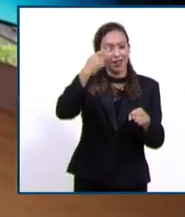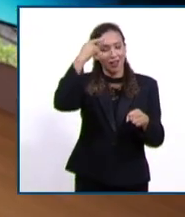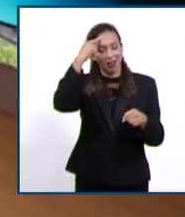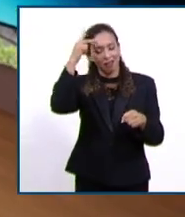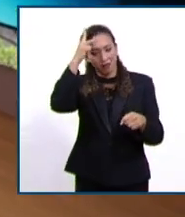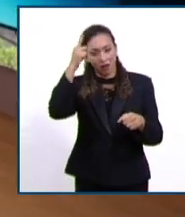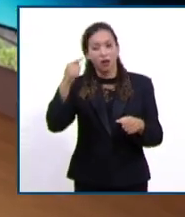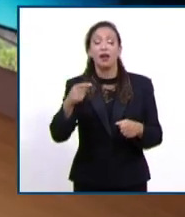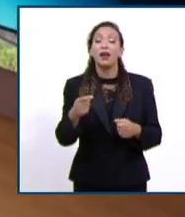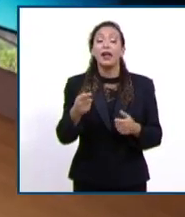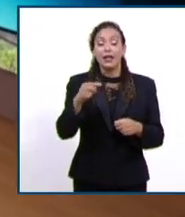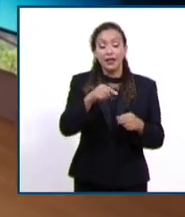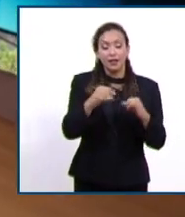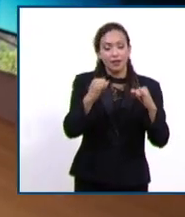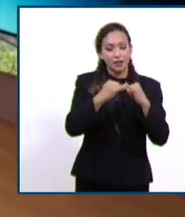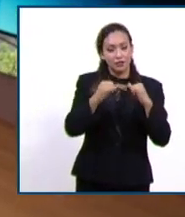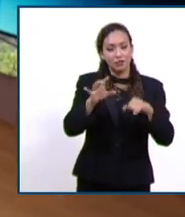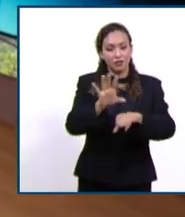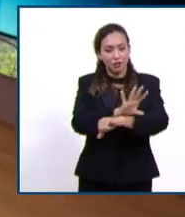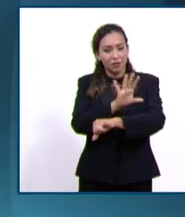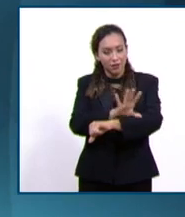de la Comisión Reguladora de Energía.